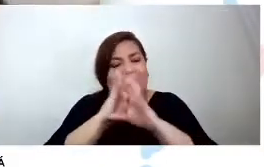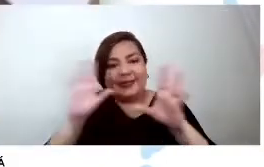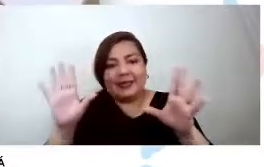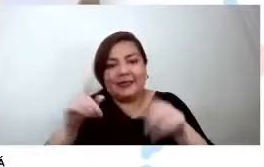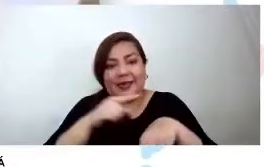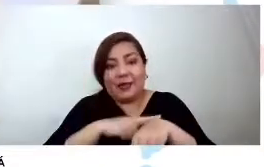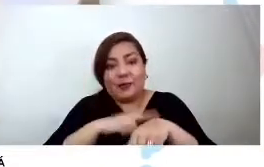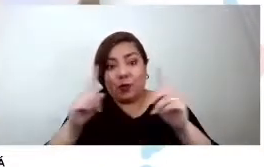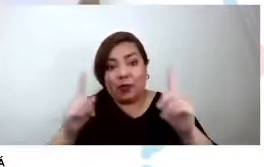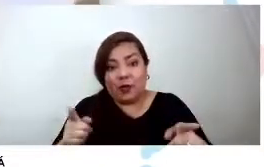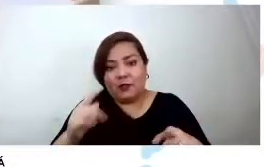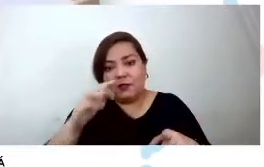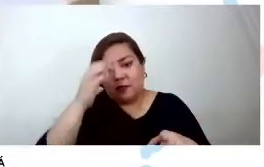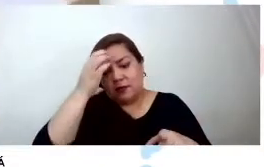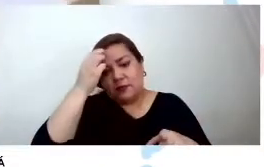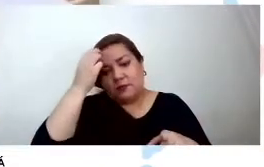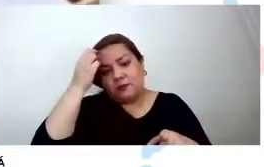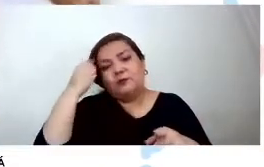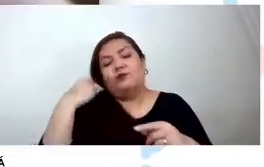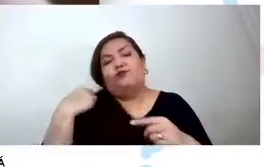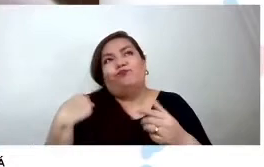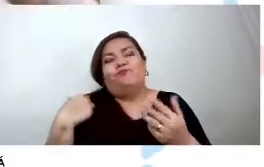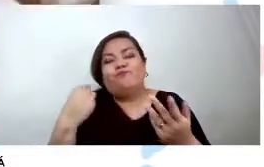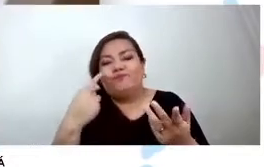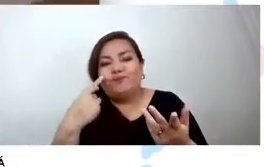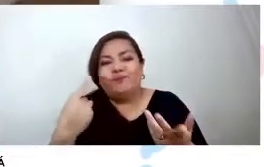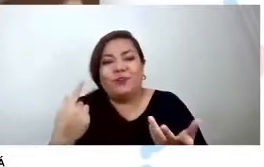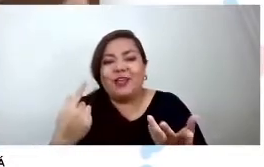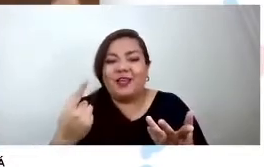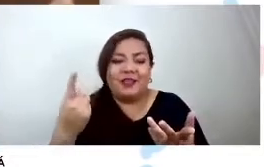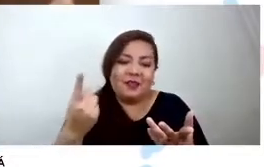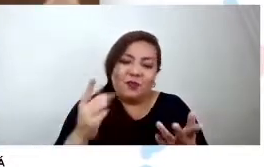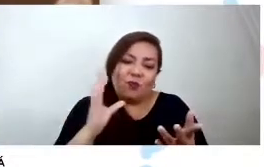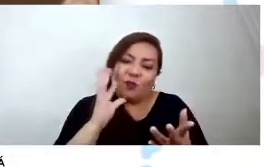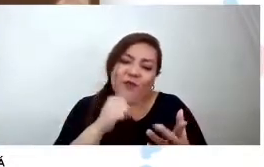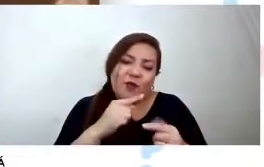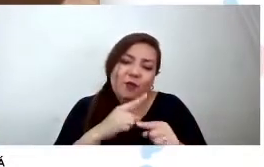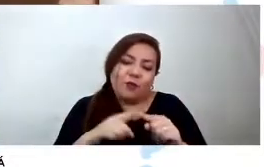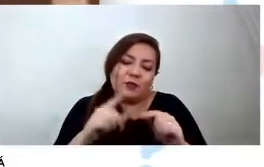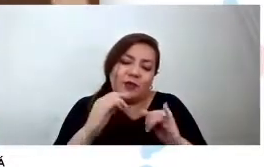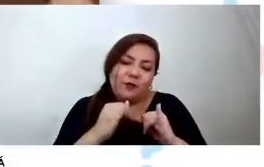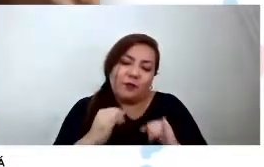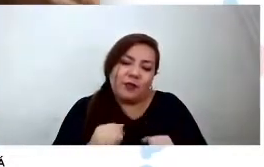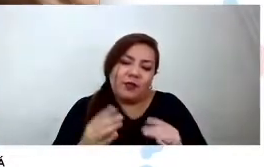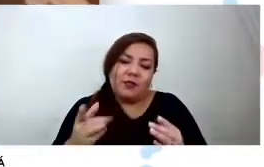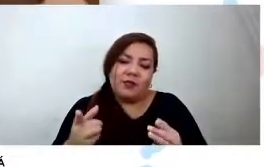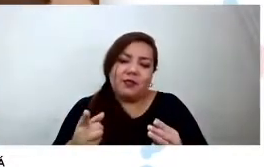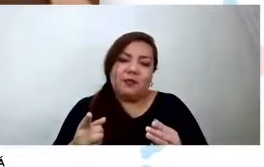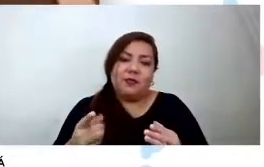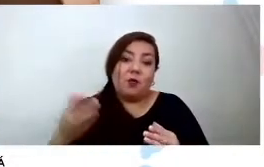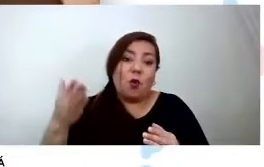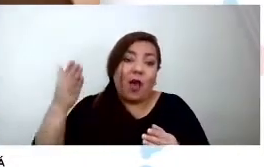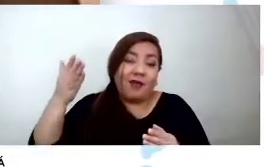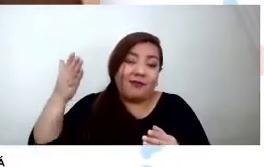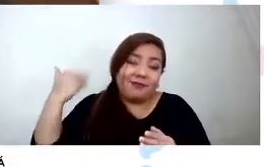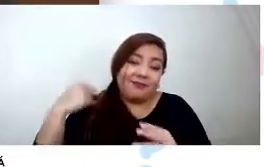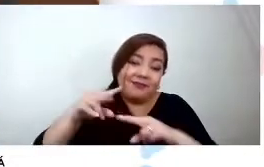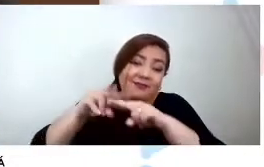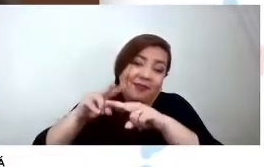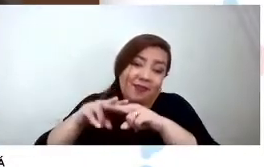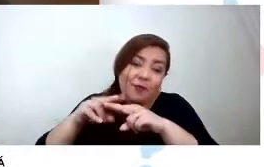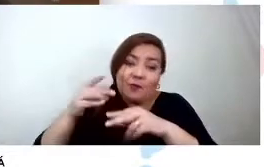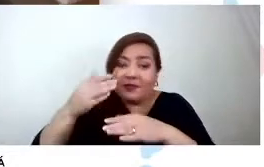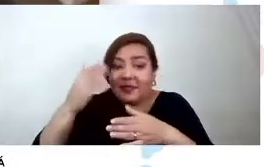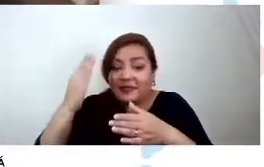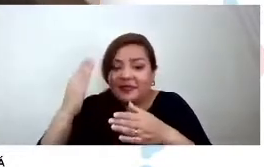que para la época a lo mejor no había otra forma, y los especialistas